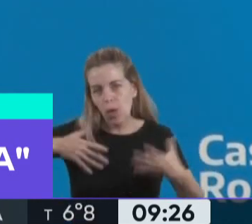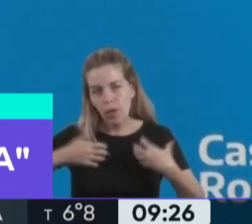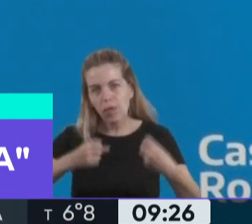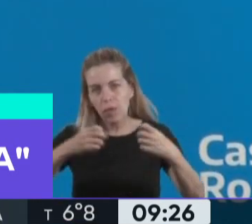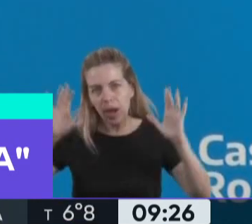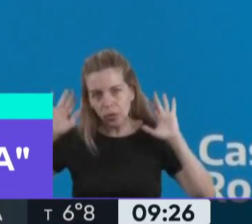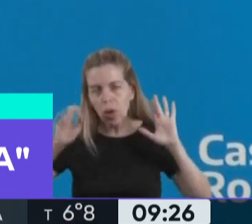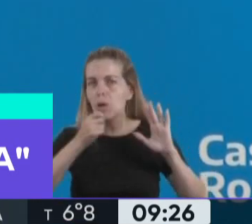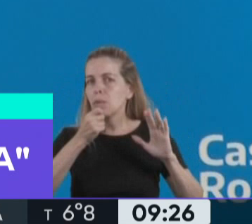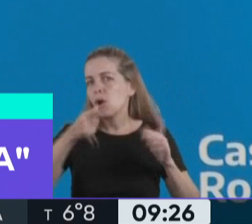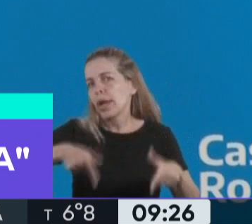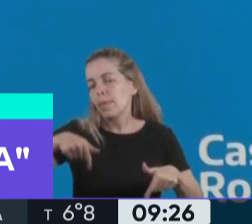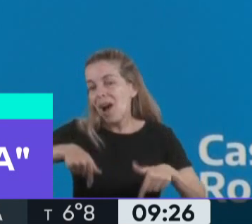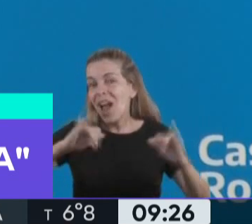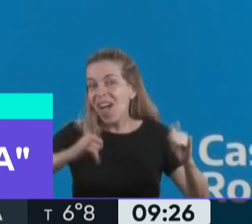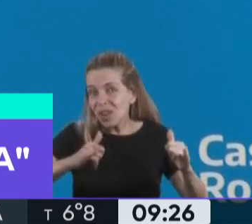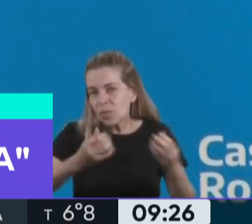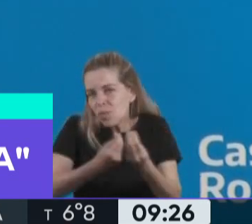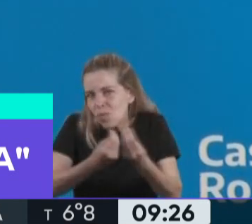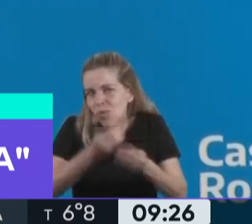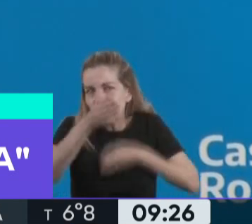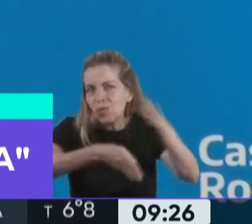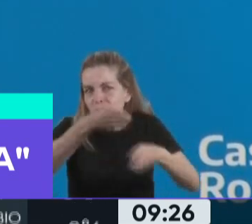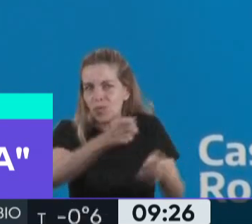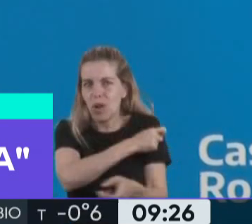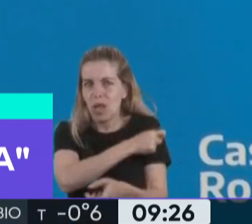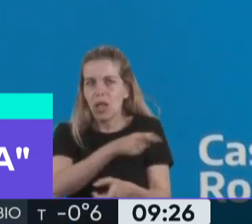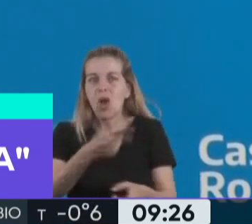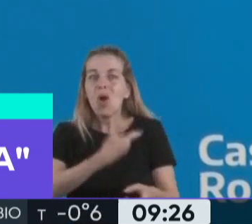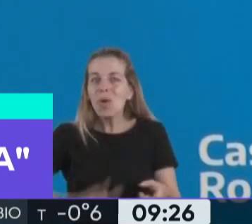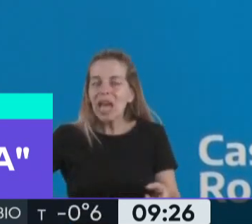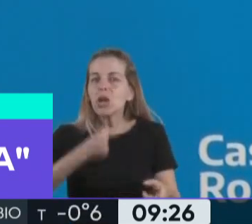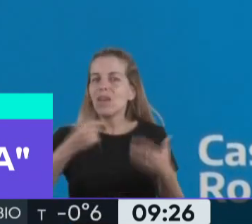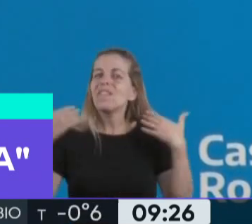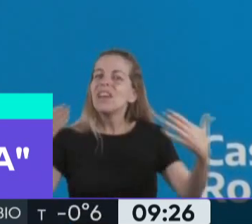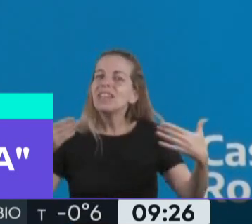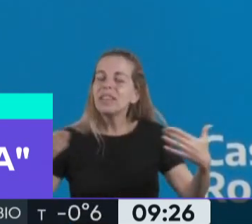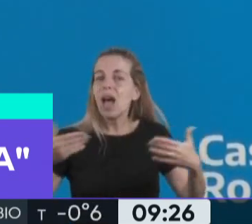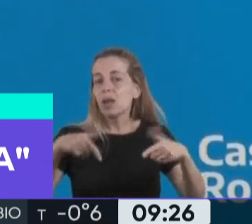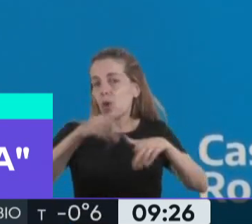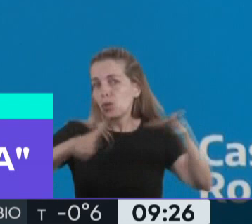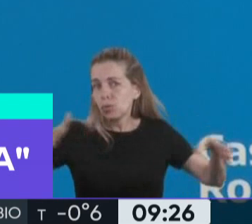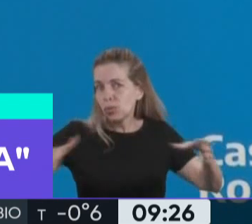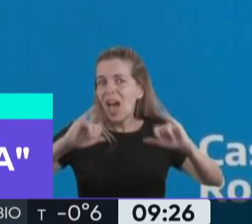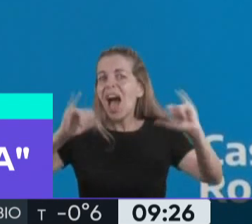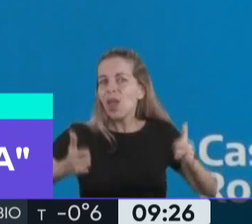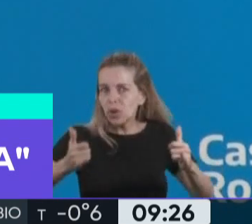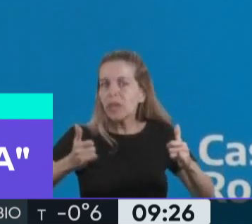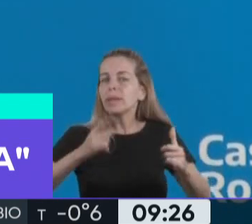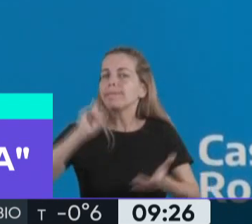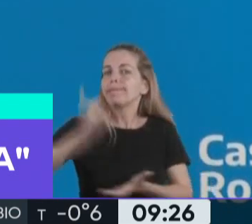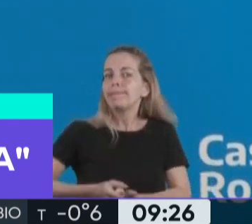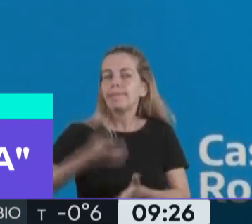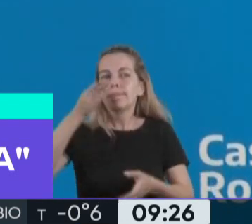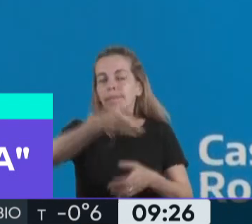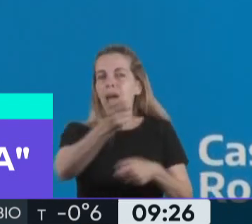Por ejemplo, tenemos un número altísimo de adolescentes vacunados. Nosotros queremos felicitar a los adolescentes y a los adolescentes que han decidido tomar